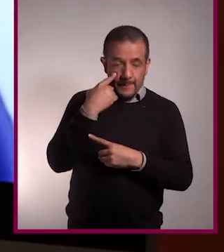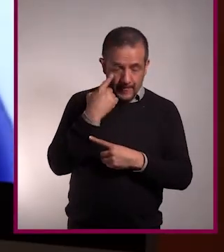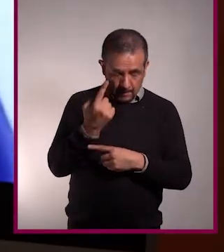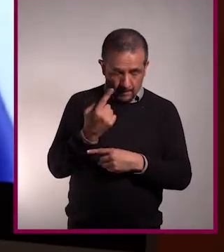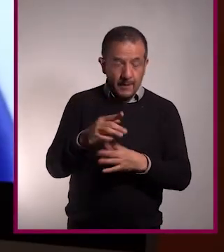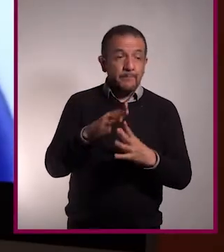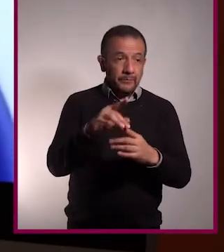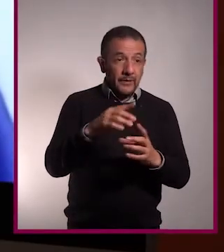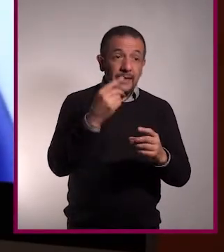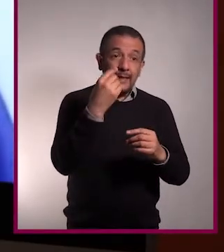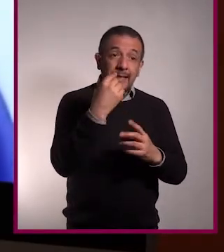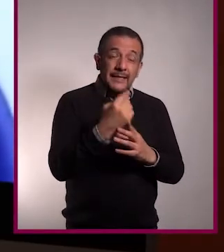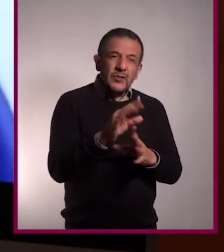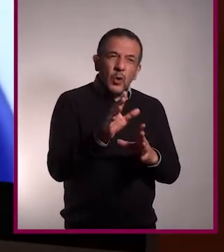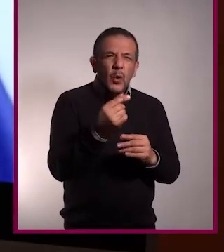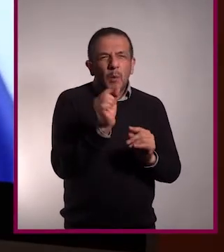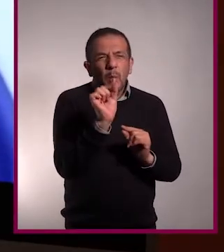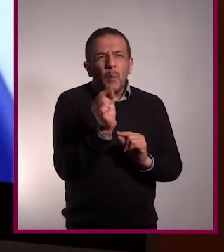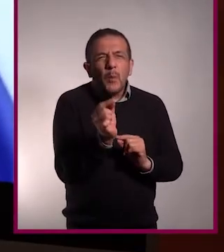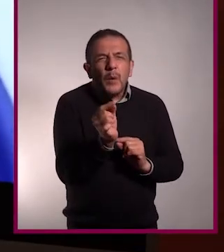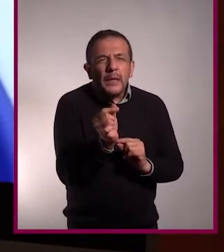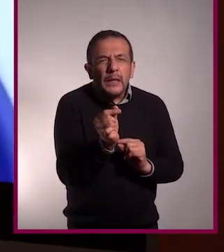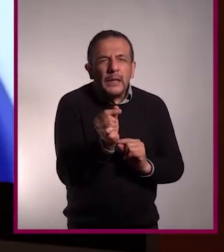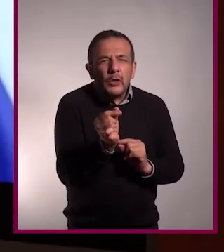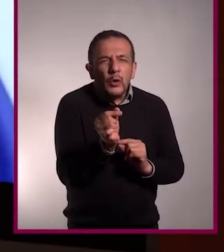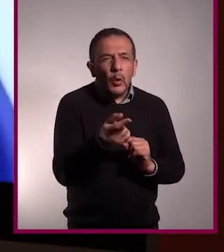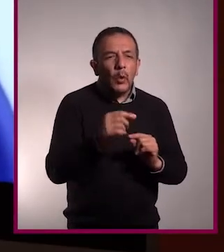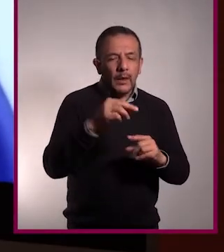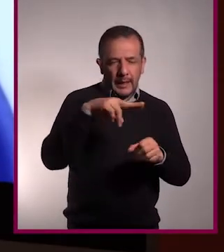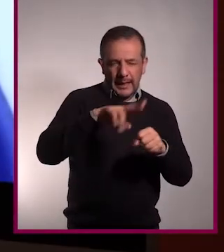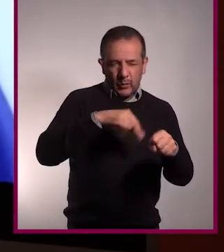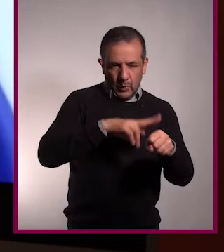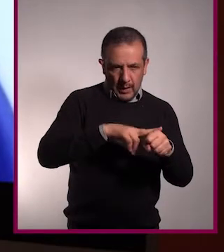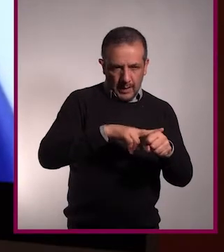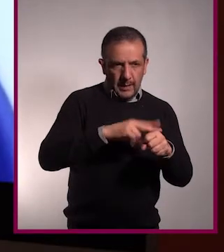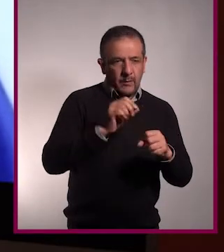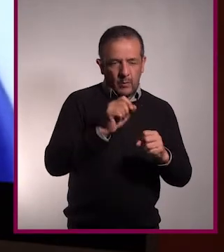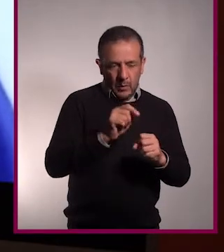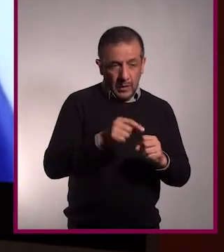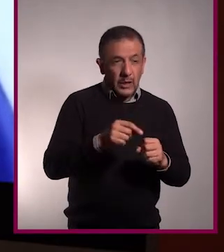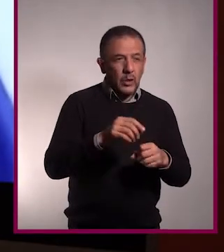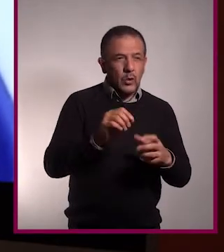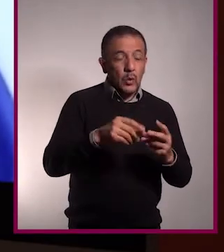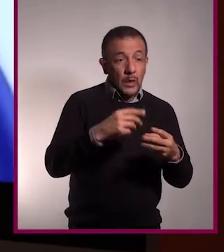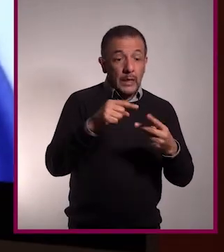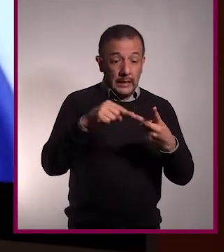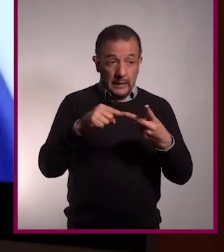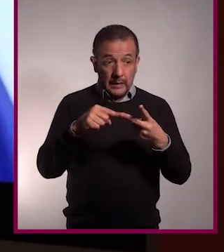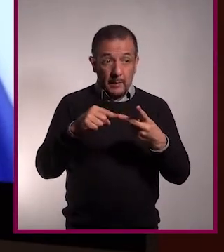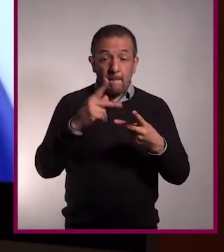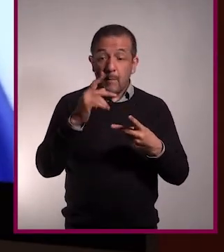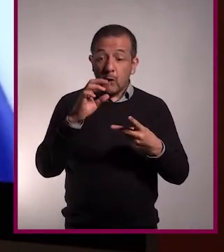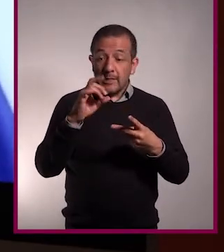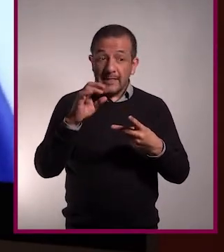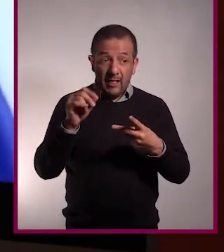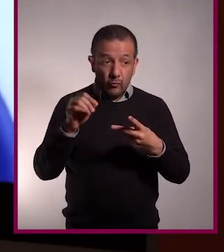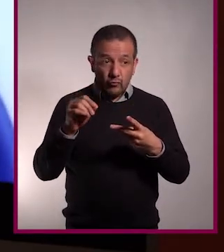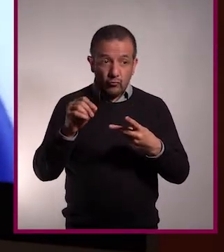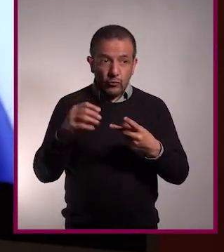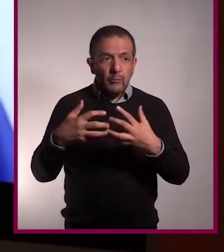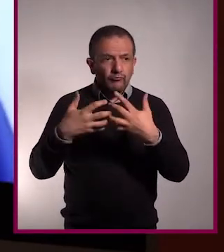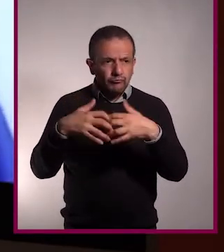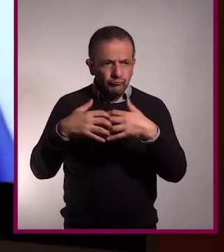Podríamos aquí entrar como en 3 clasificaciones, que son los alimentos naturales o mínimamente procesados, los procesados y